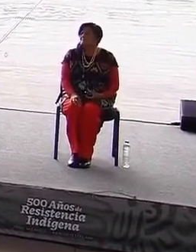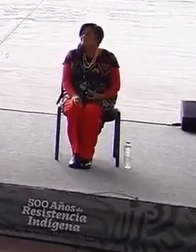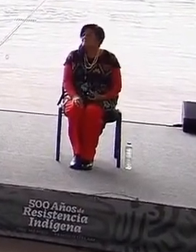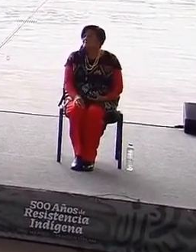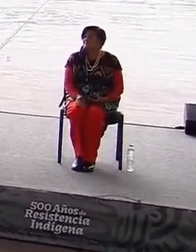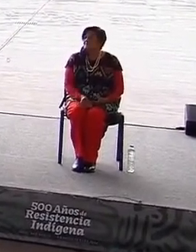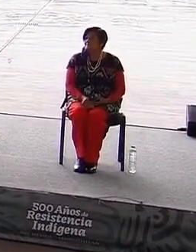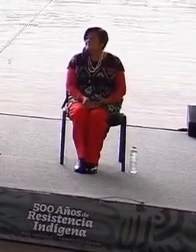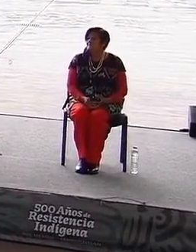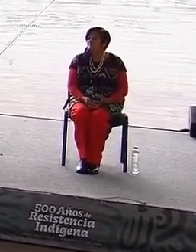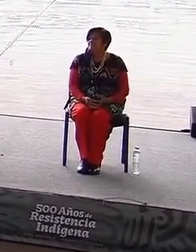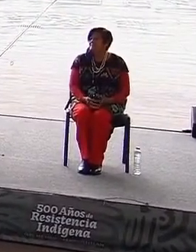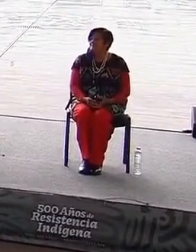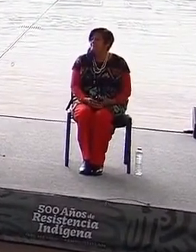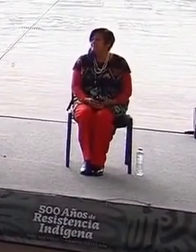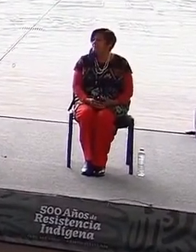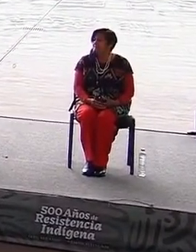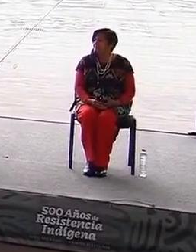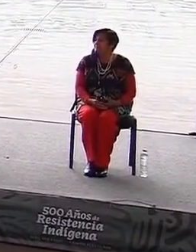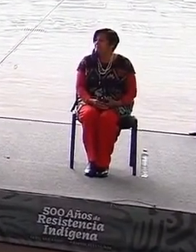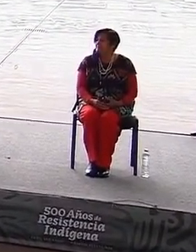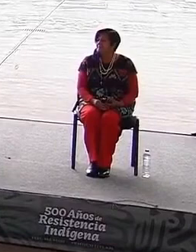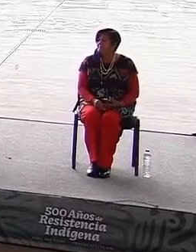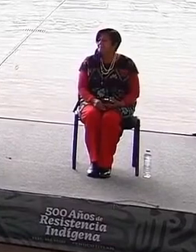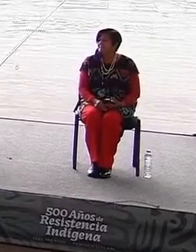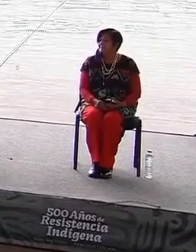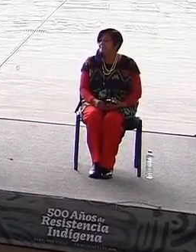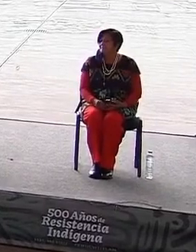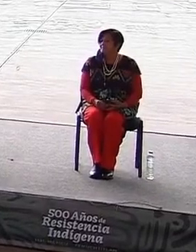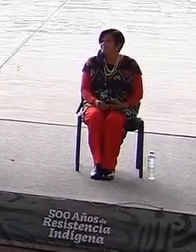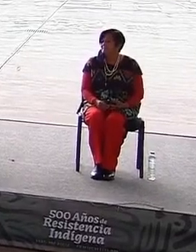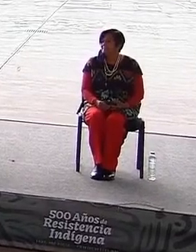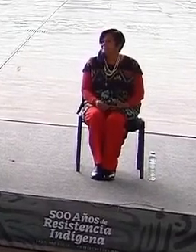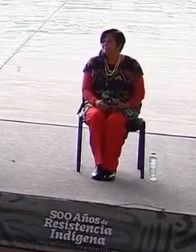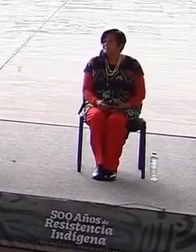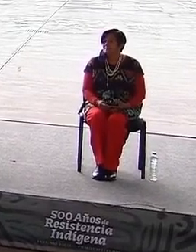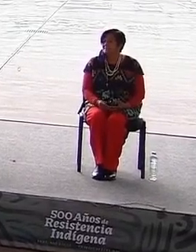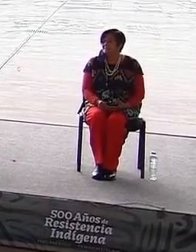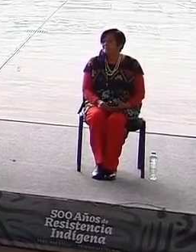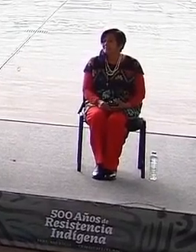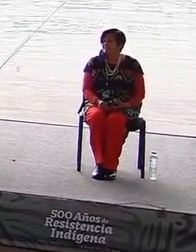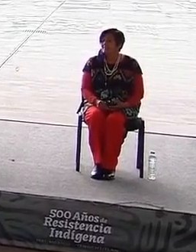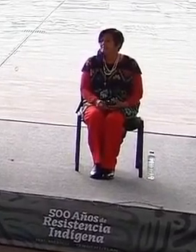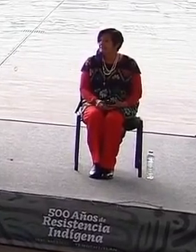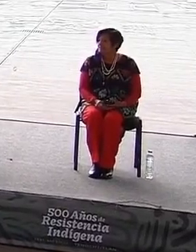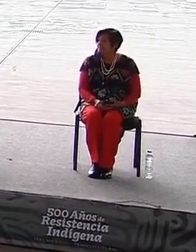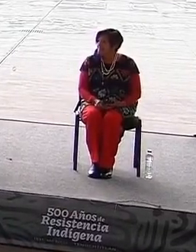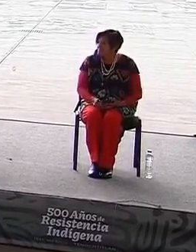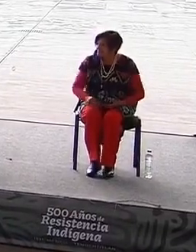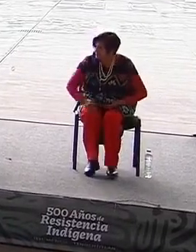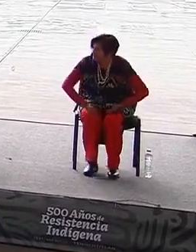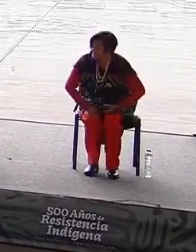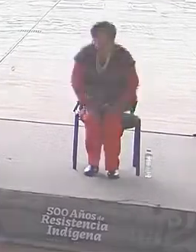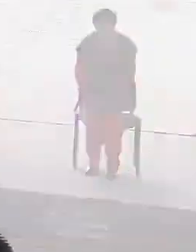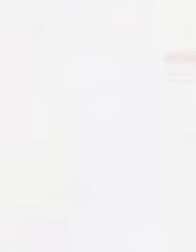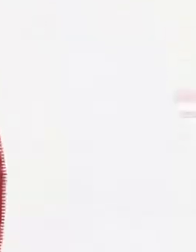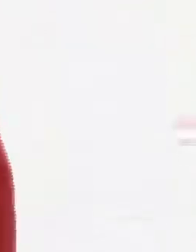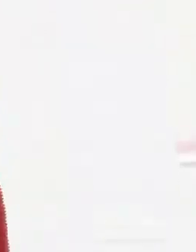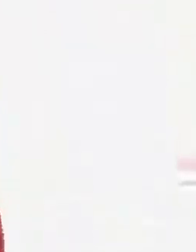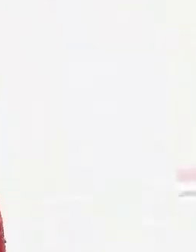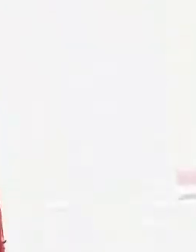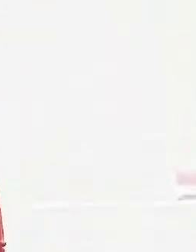Ciudadana María Magdalena Huerta Velázquez, presidente del Comisariado de Zapotitlán.